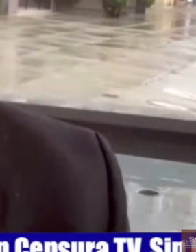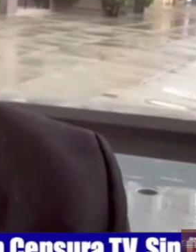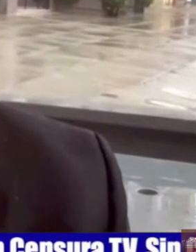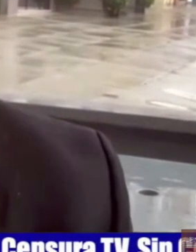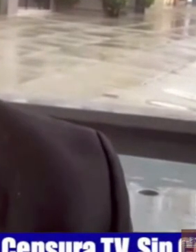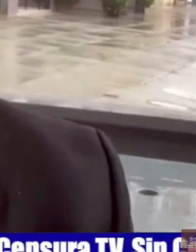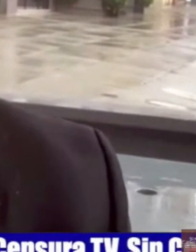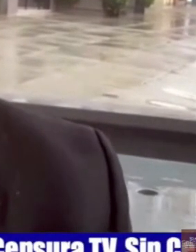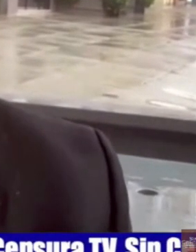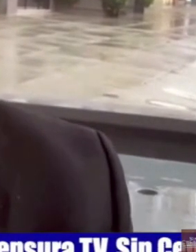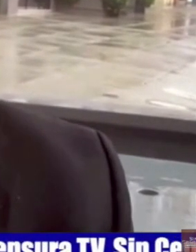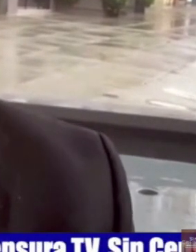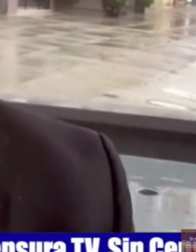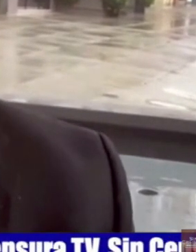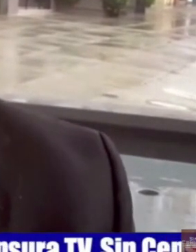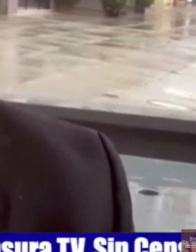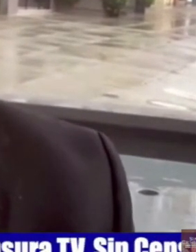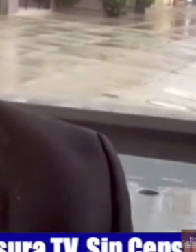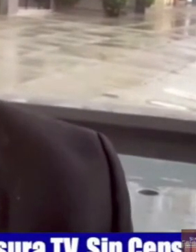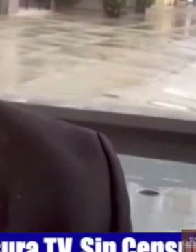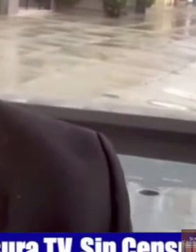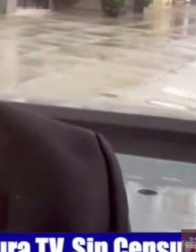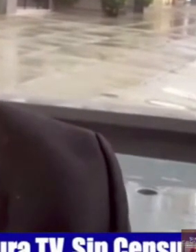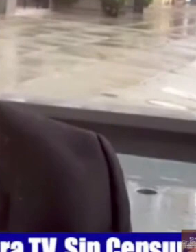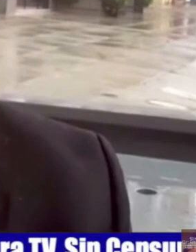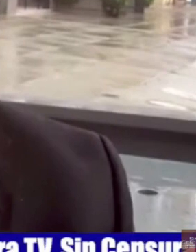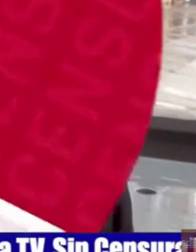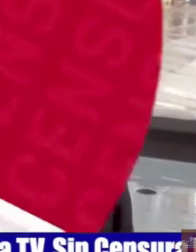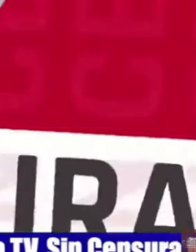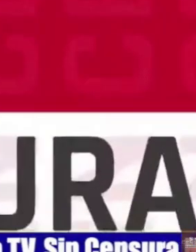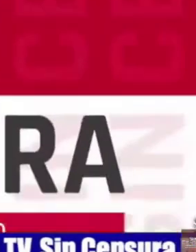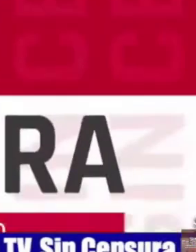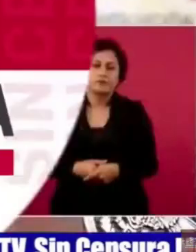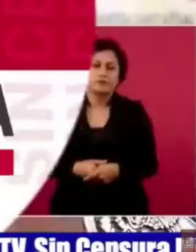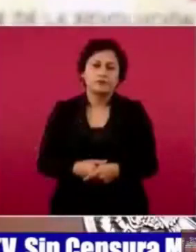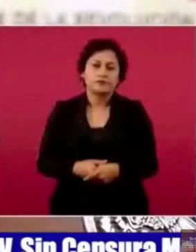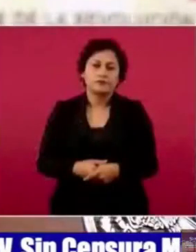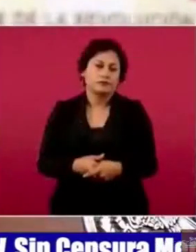López Obrador de reto a Sergio Sarmiento?